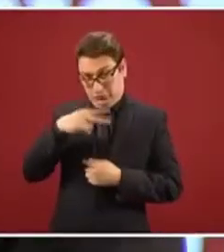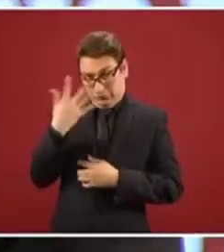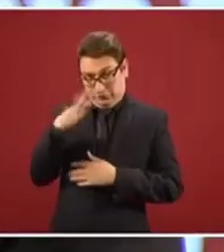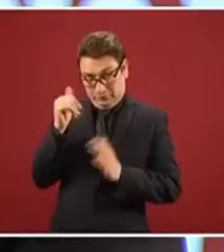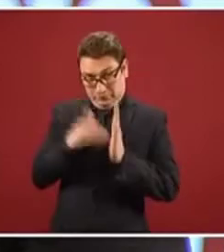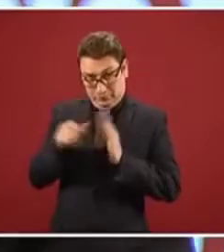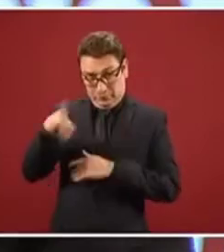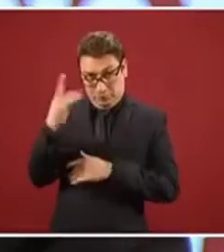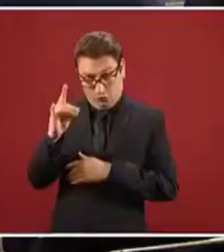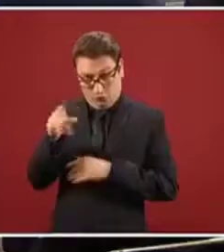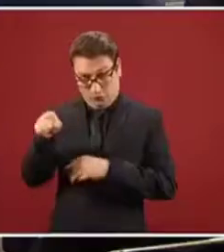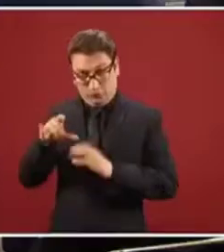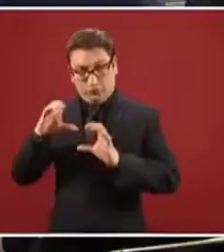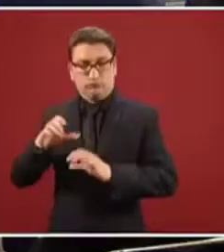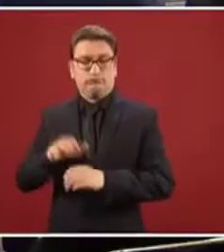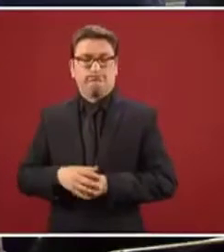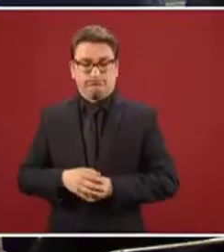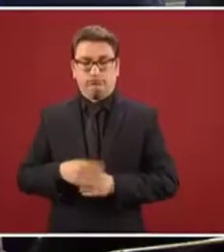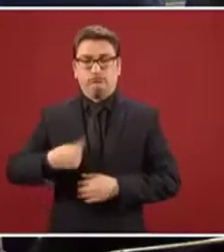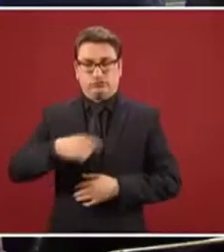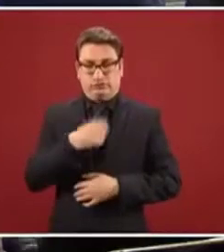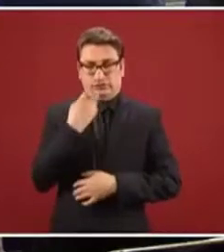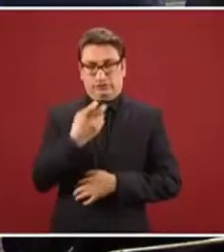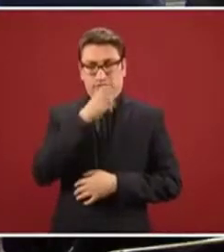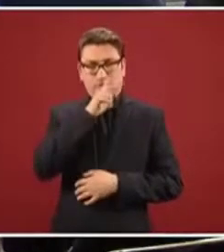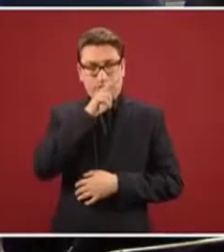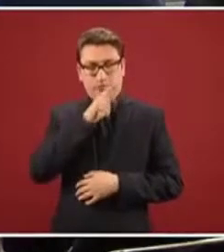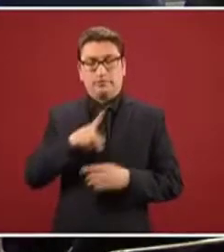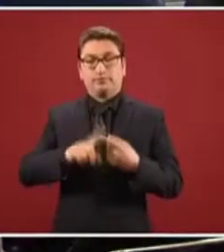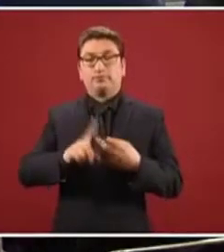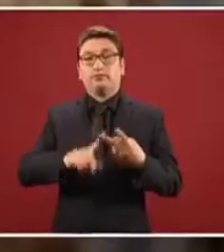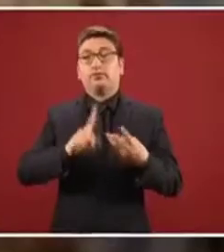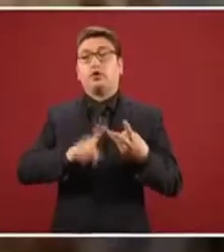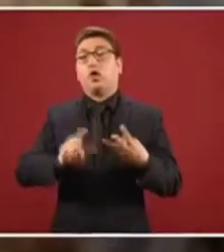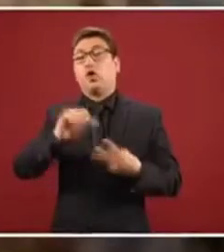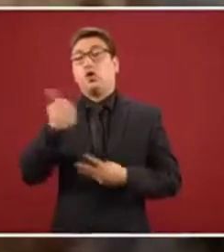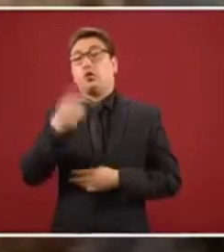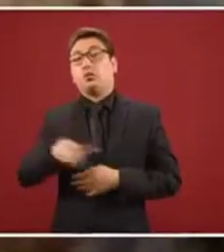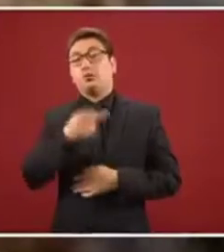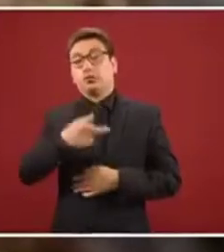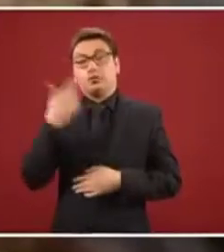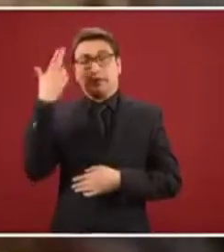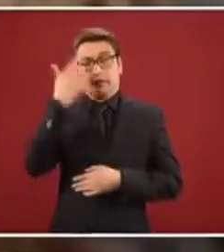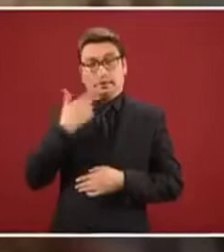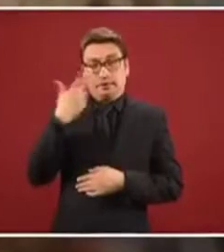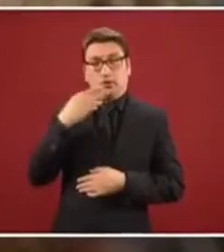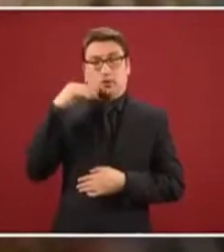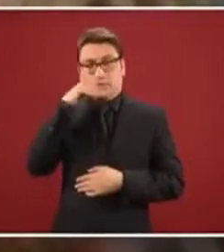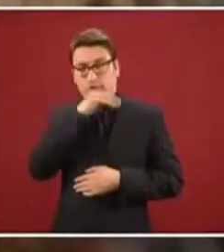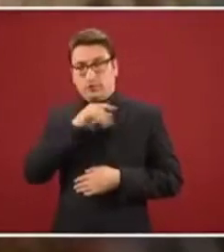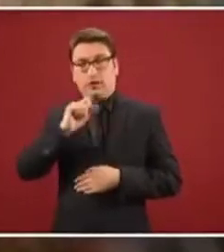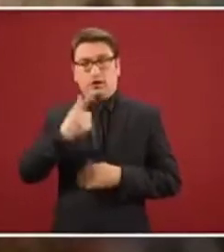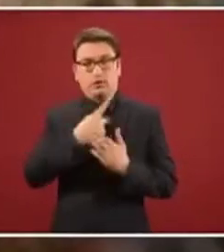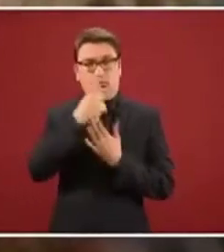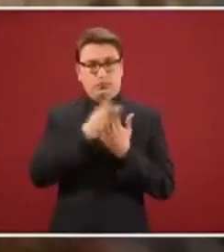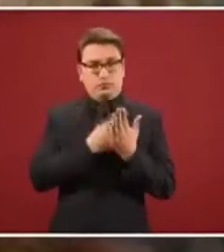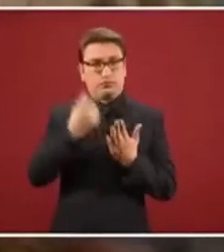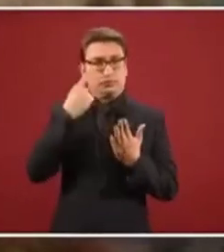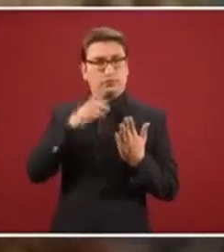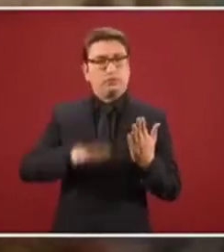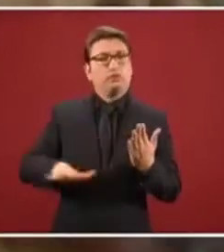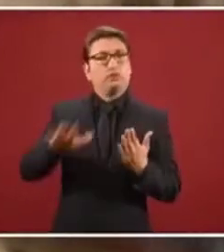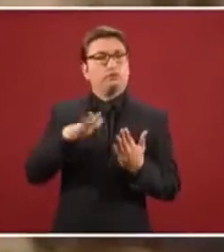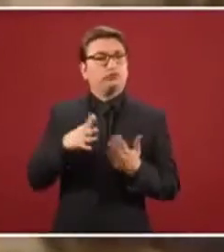que radican en Bolivia. Esa es nuestra preocupación. ¿Y sobre los haitianos y africanos, que tal vez tiene algún programa en México sobre este tipo